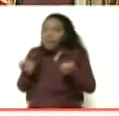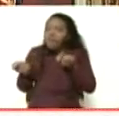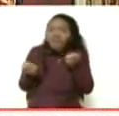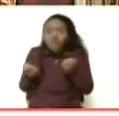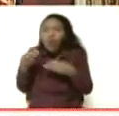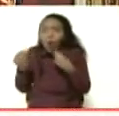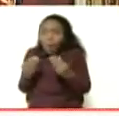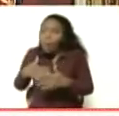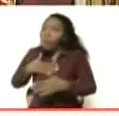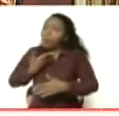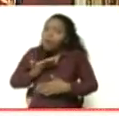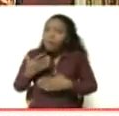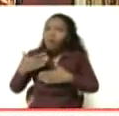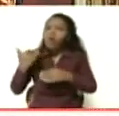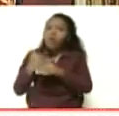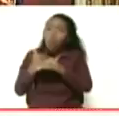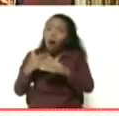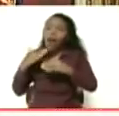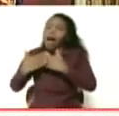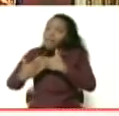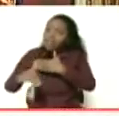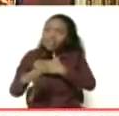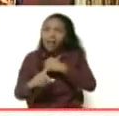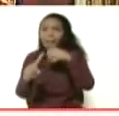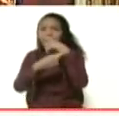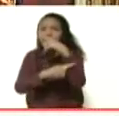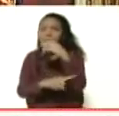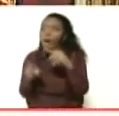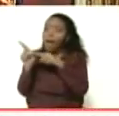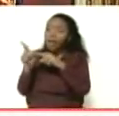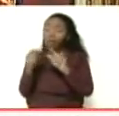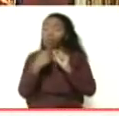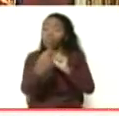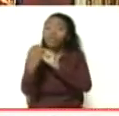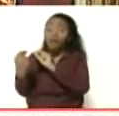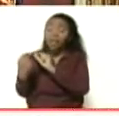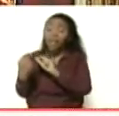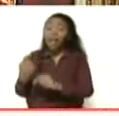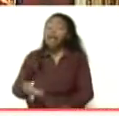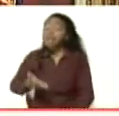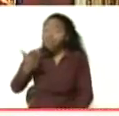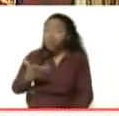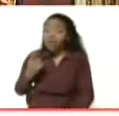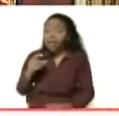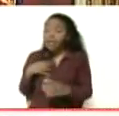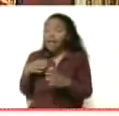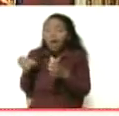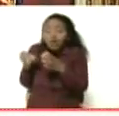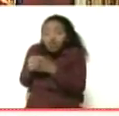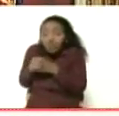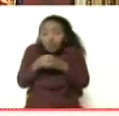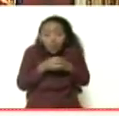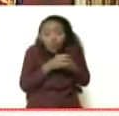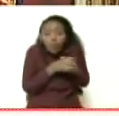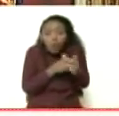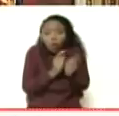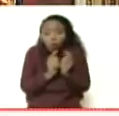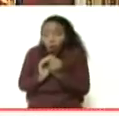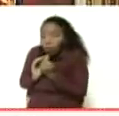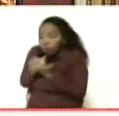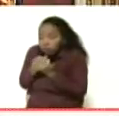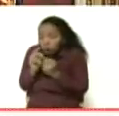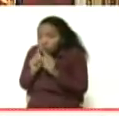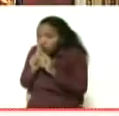¿Cómo podemos avanzar más con el petro? Todos estos debates no pueden ser hechos en grupito o